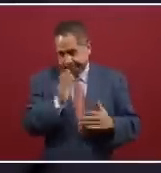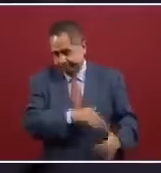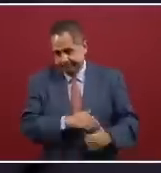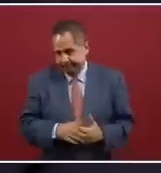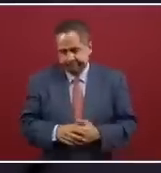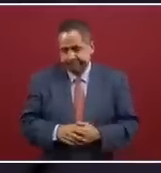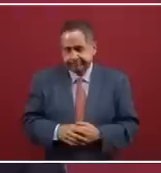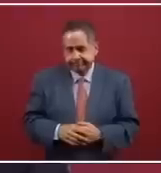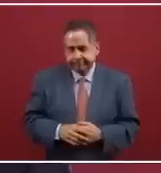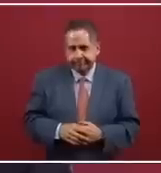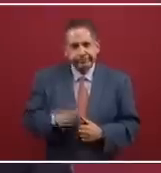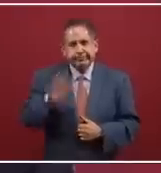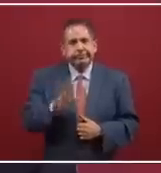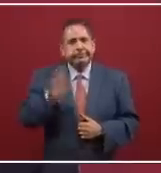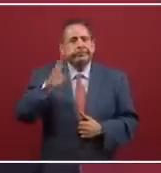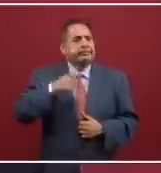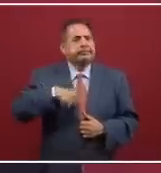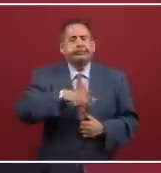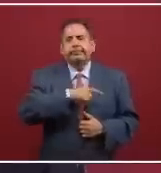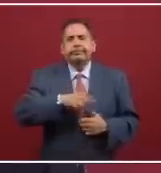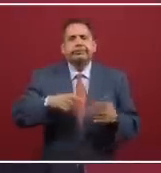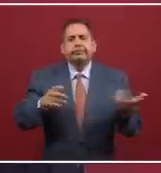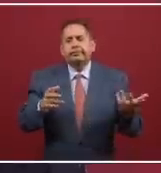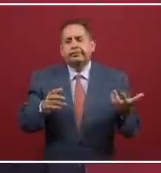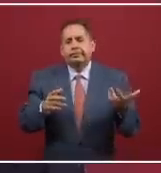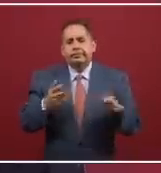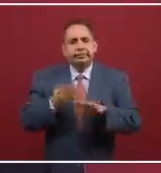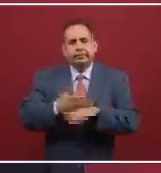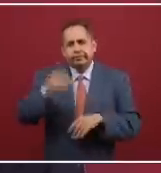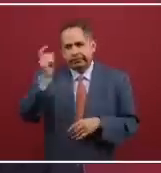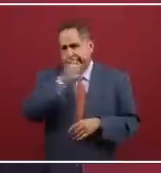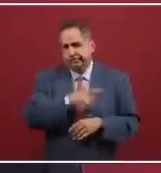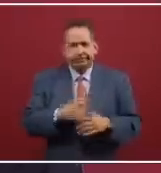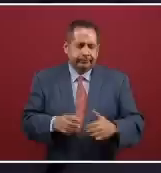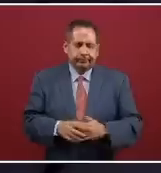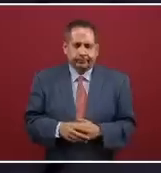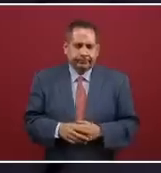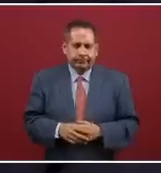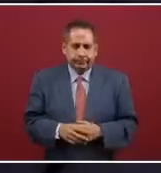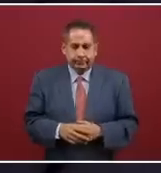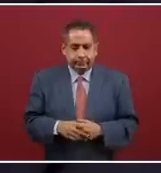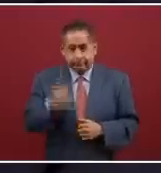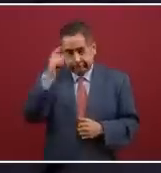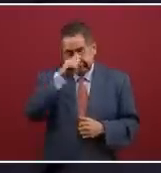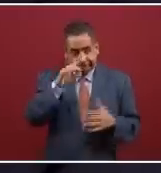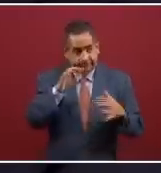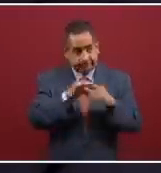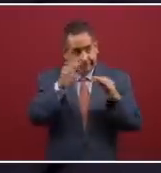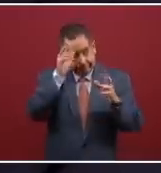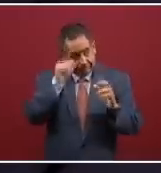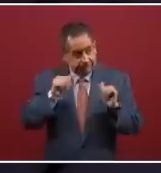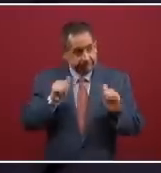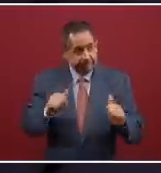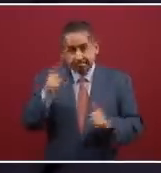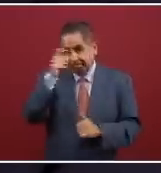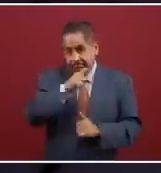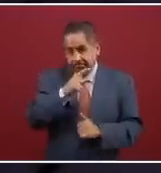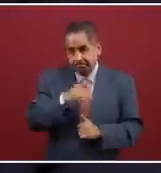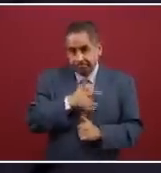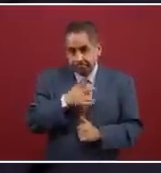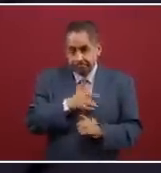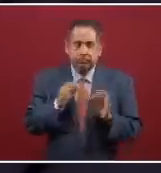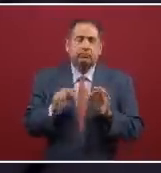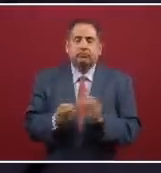porque parecía muy difícil de lograr voy